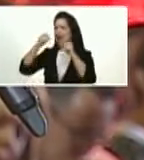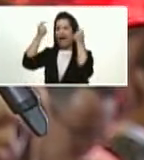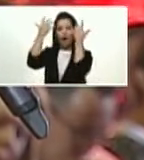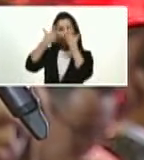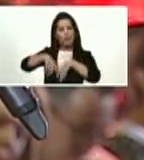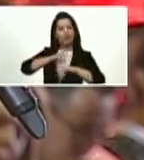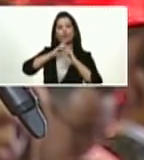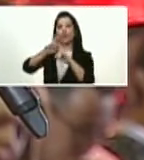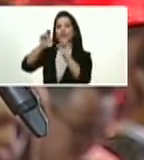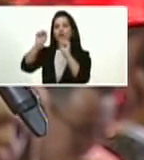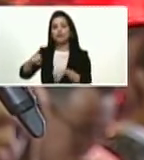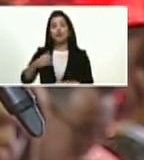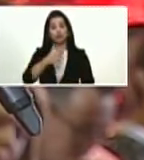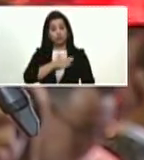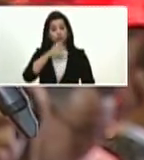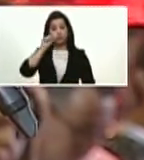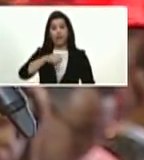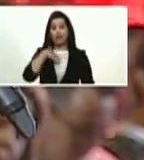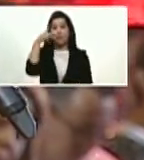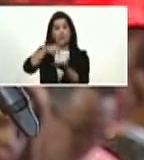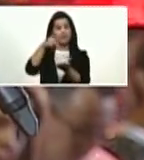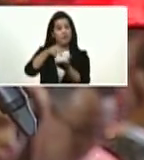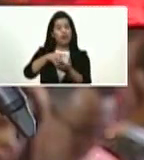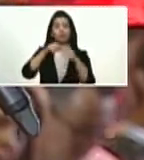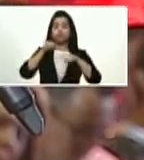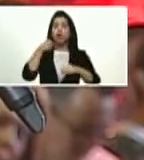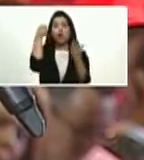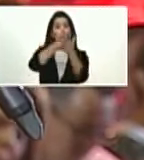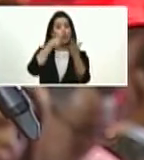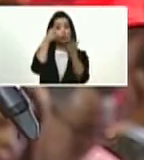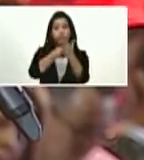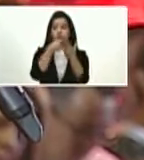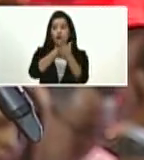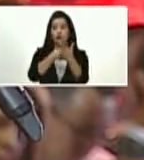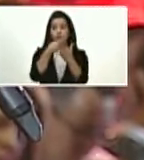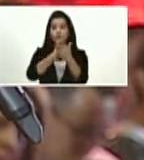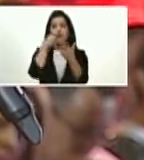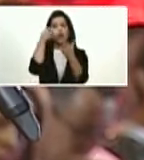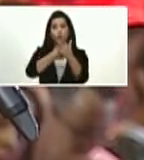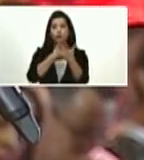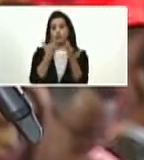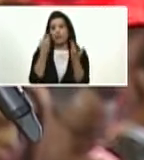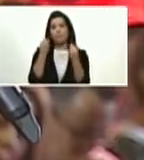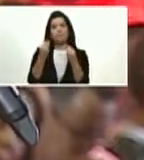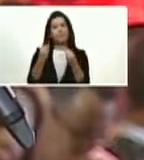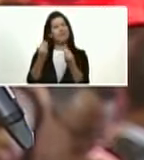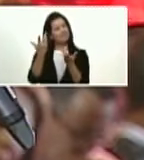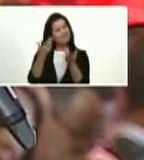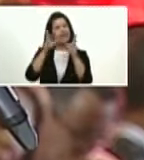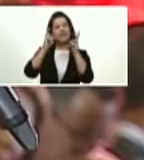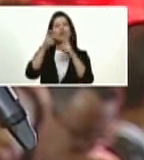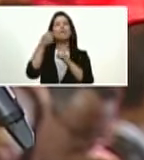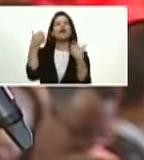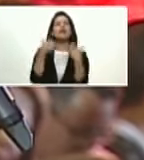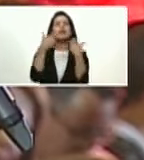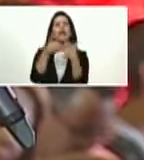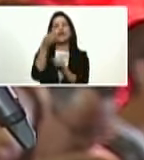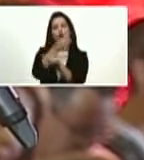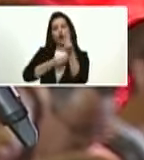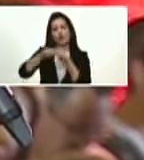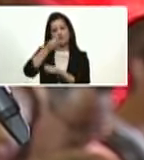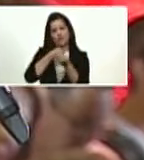formar parte protagónica en la lucha contra esta guerra económica.